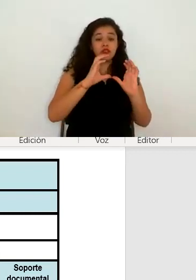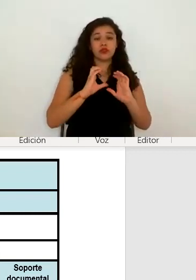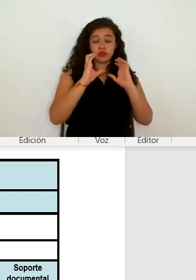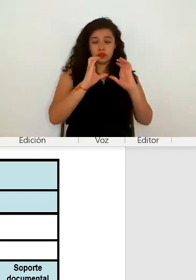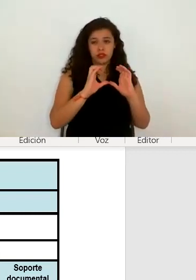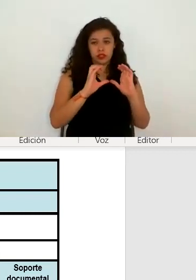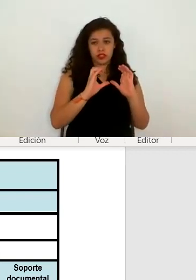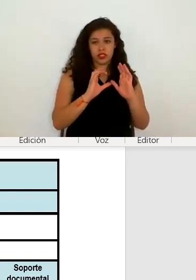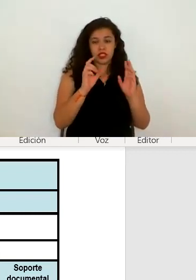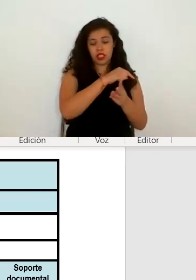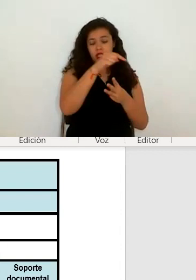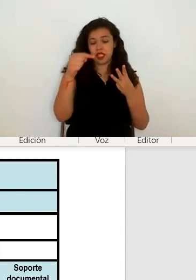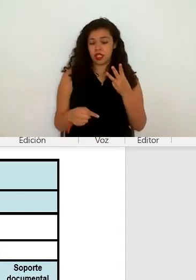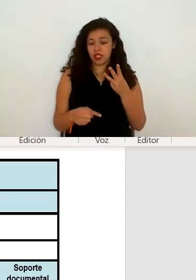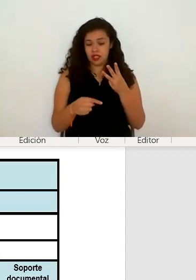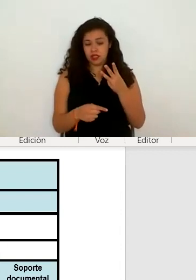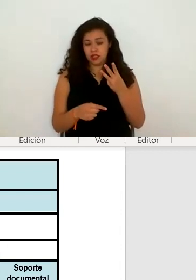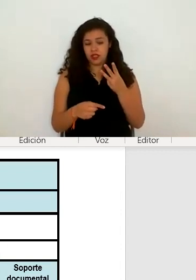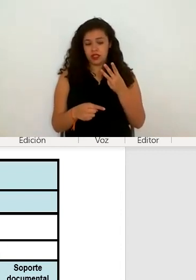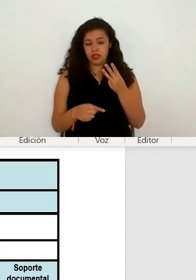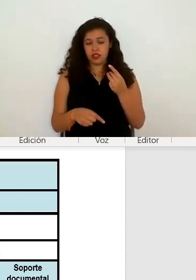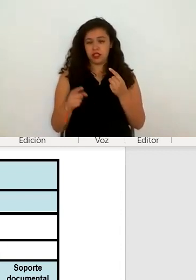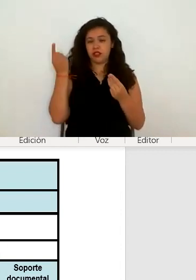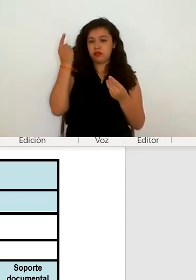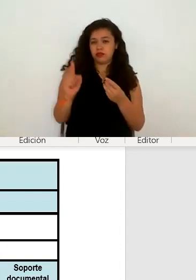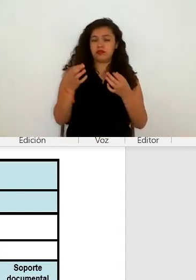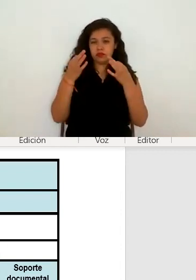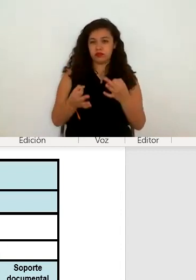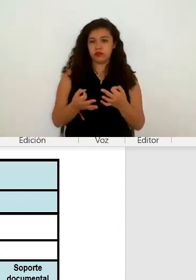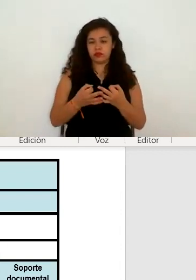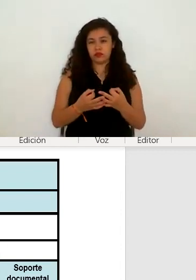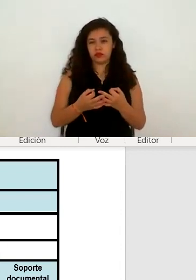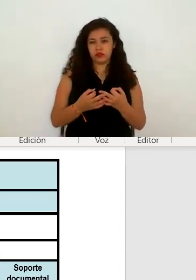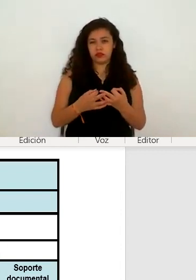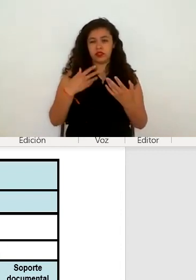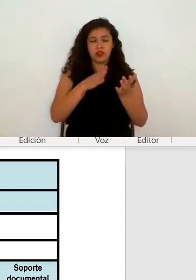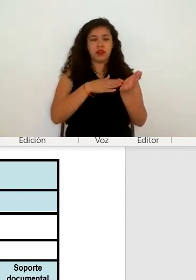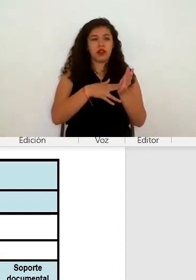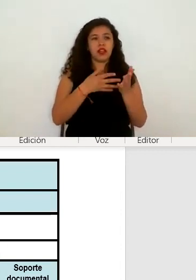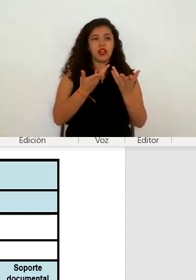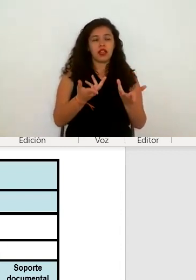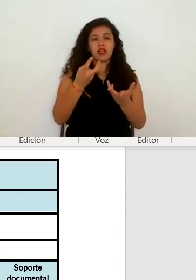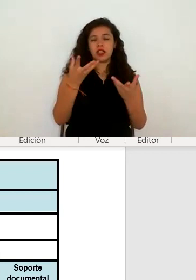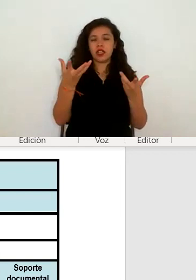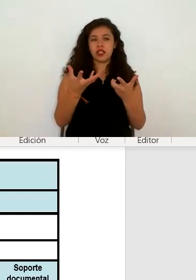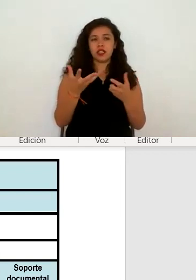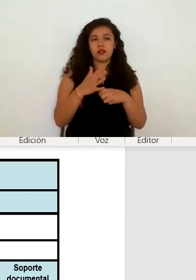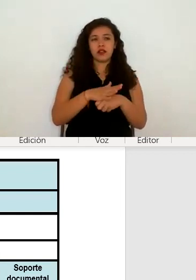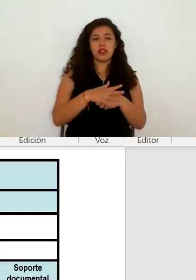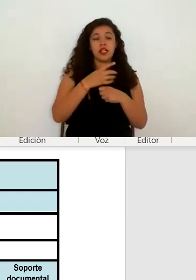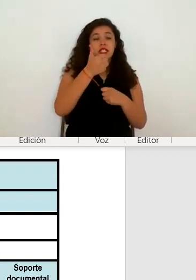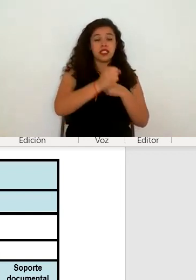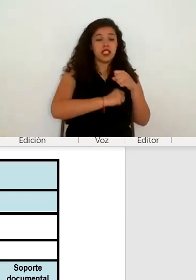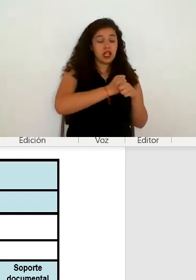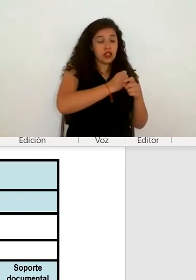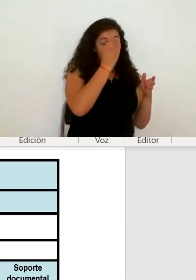da 3 opciones. ¿Cuál es la disposición? Es decir, ¿qué vamos a hacer con esos expedientes después de que cumplen 6